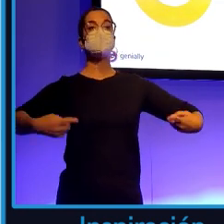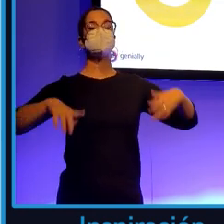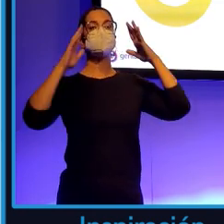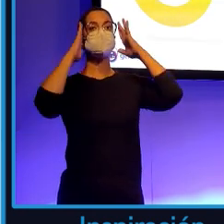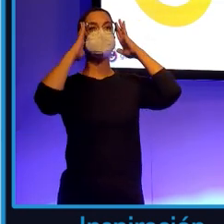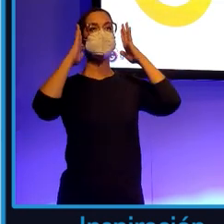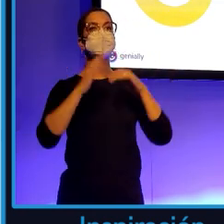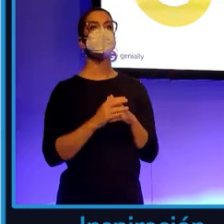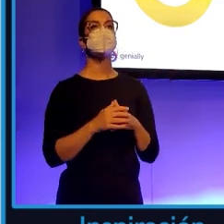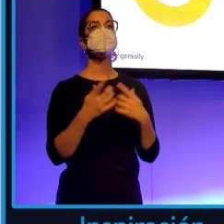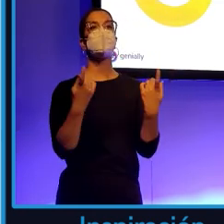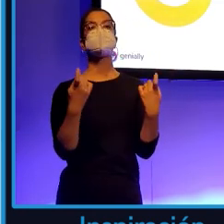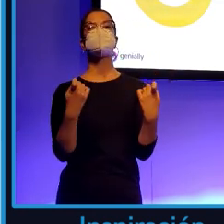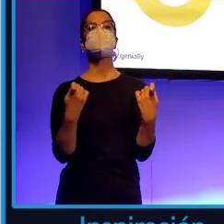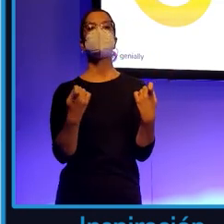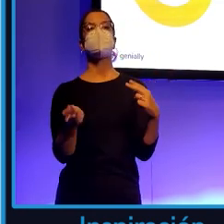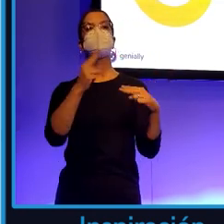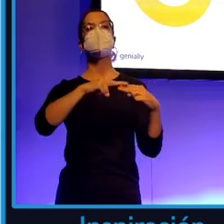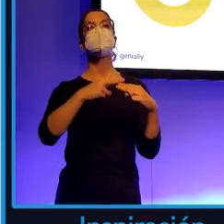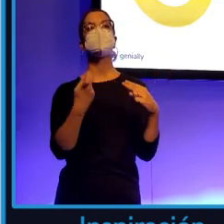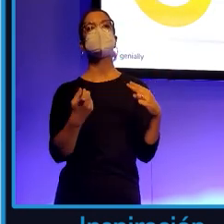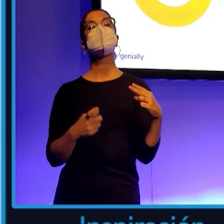bueno aquí falta una pieza